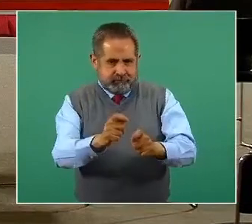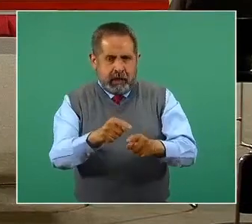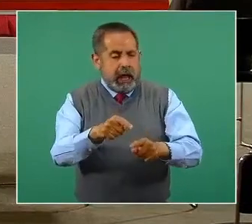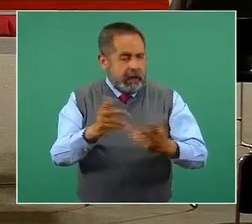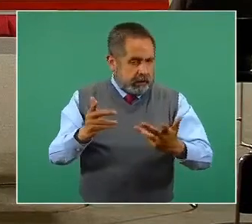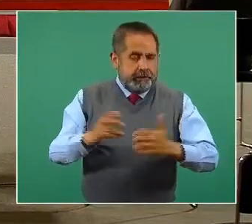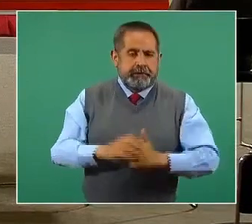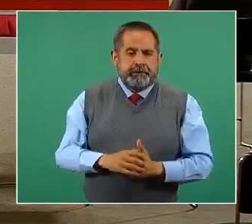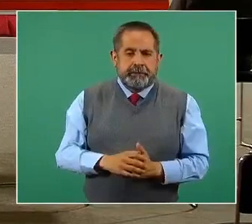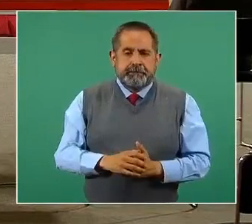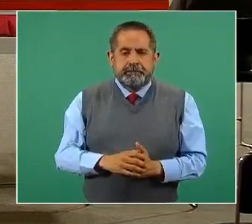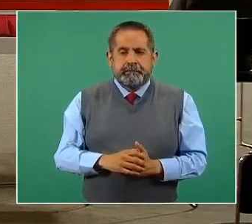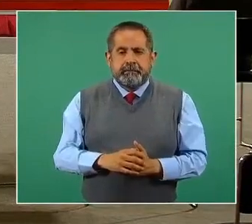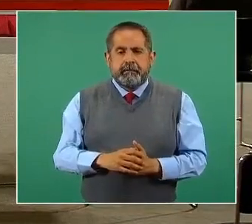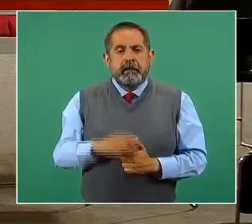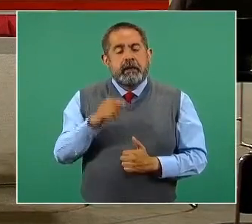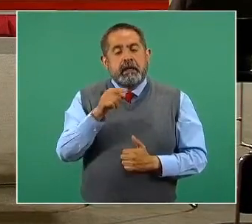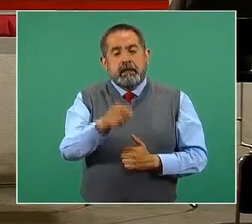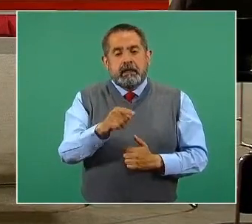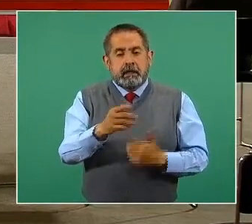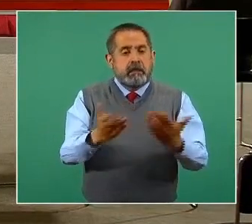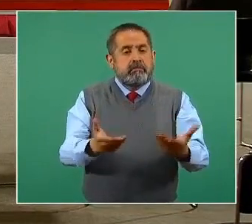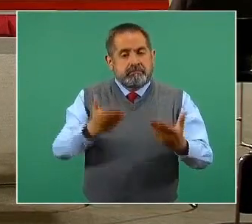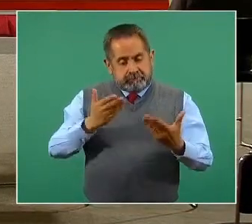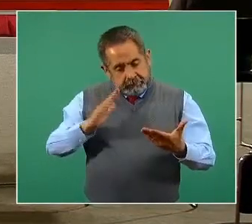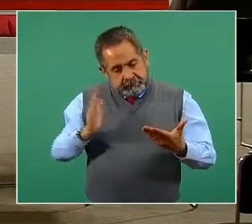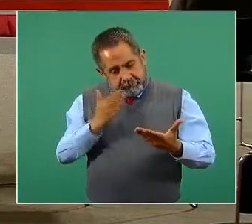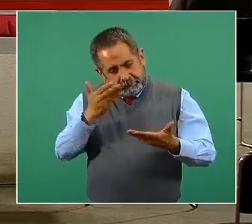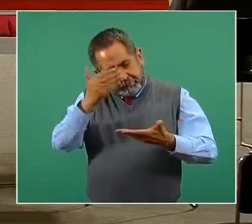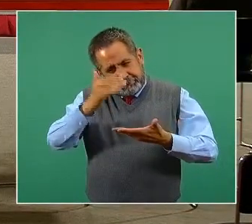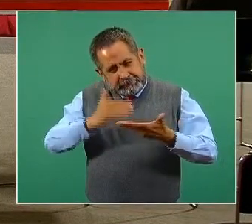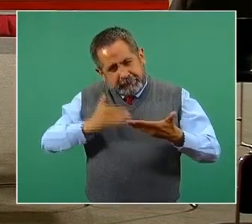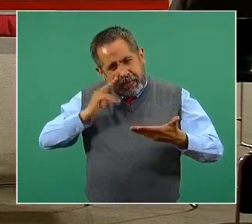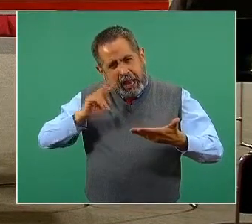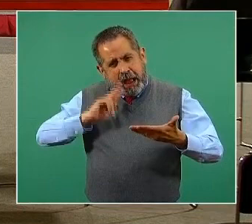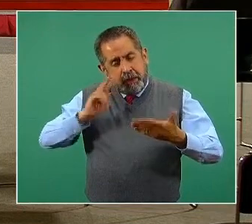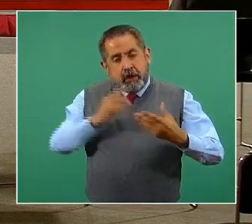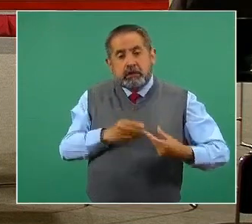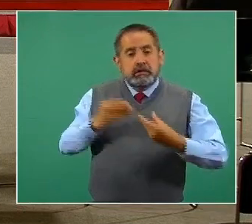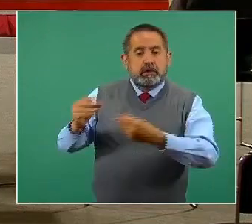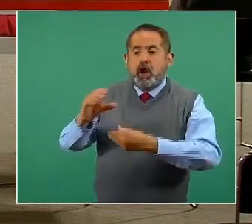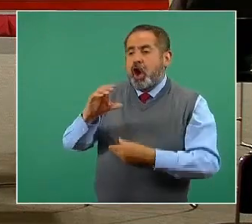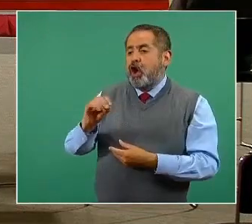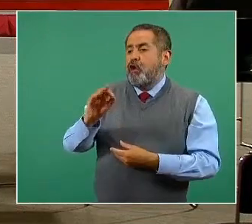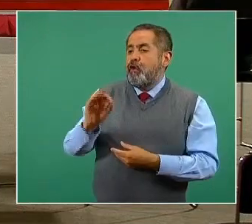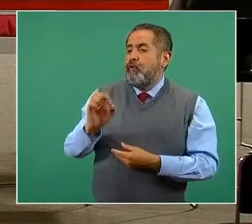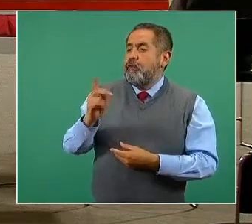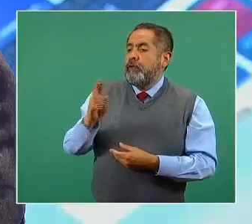legal, se presentó el expediente de Sputnik Light ante COFEPRIS.